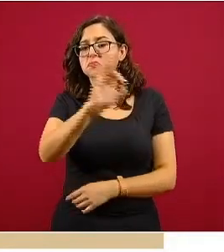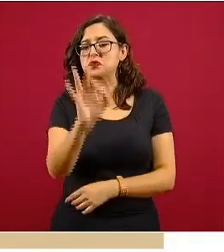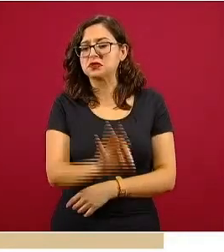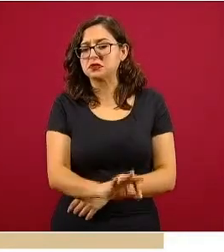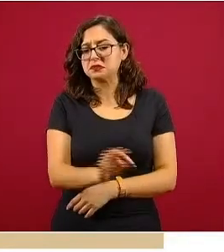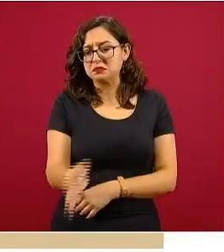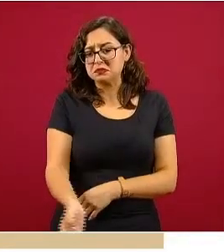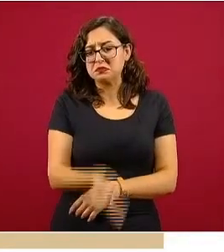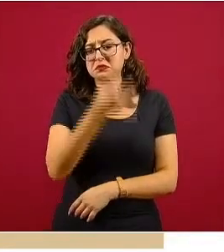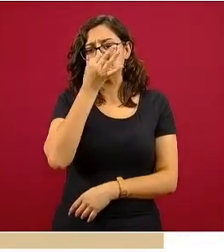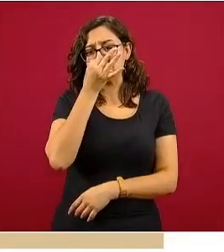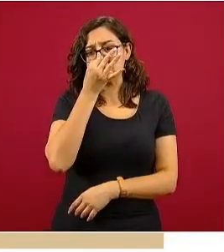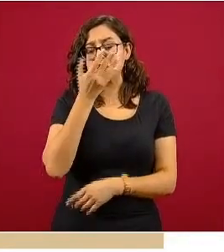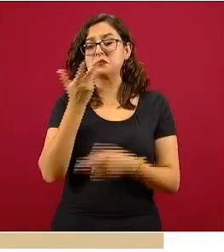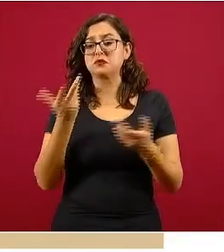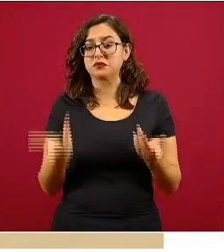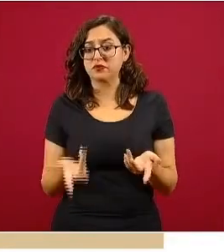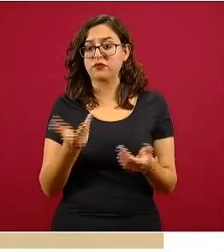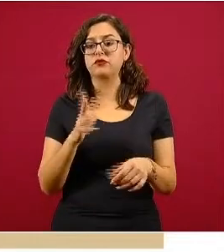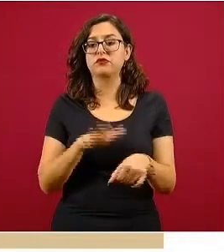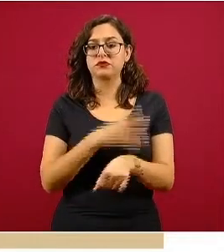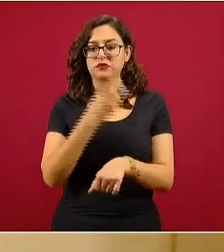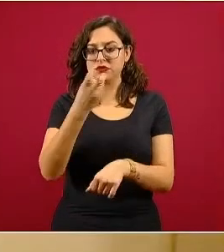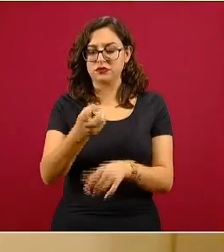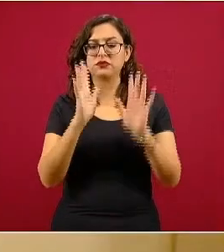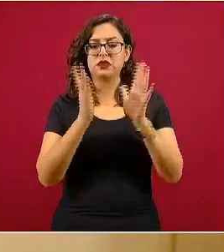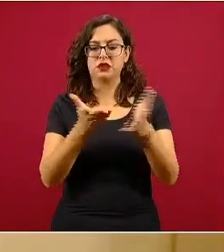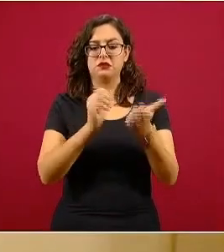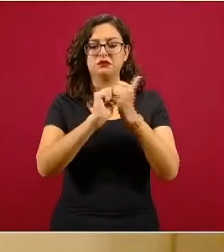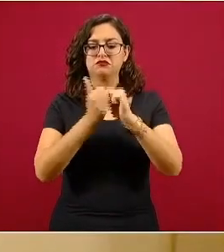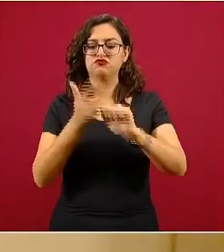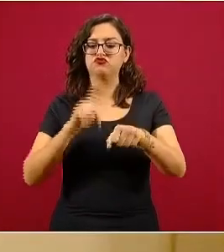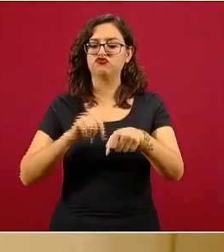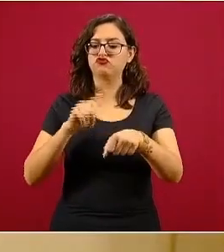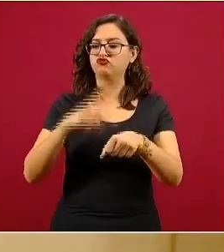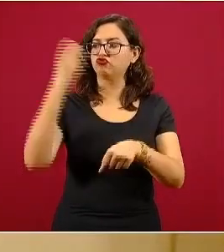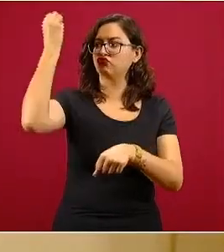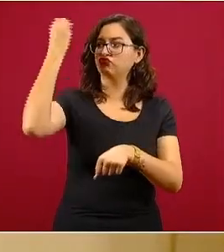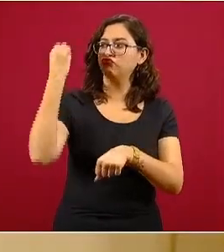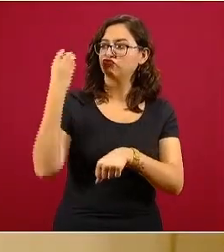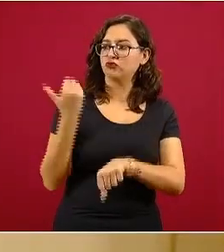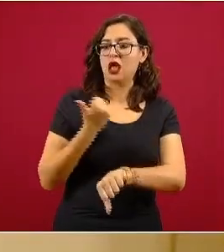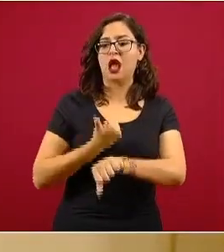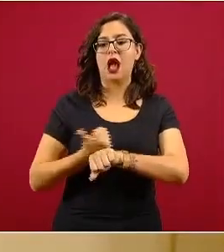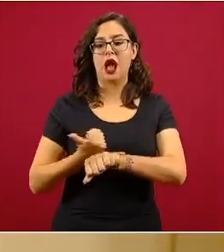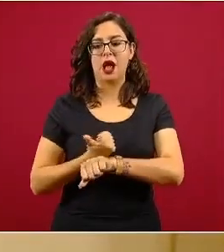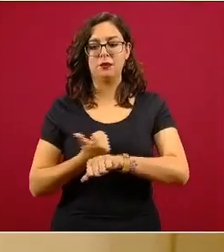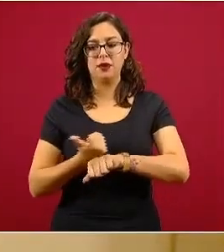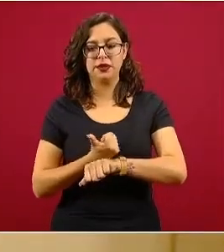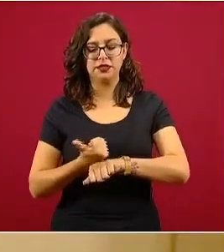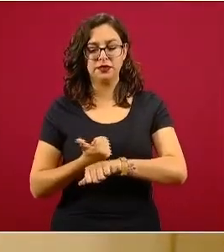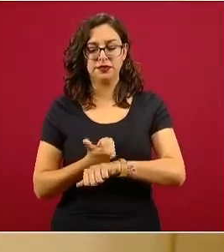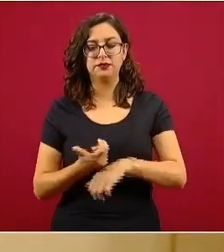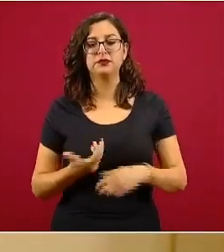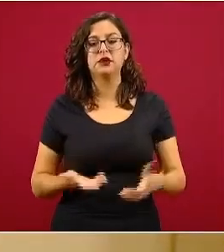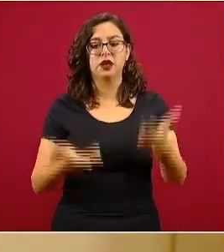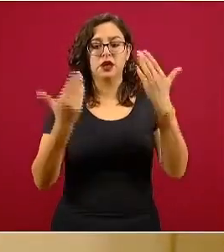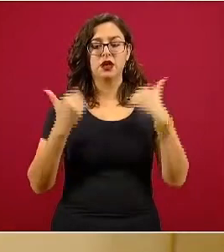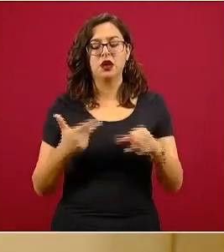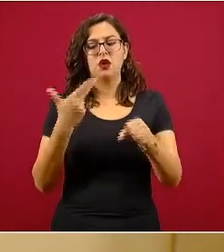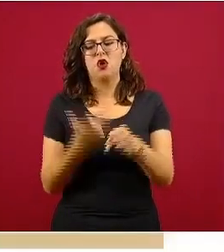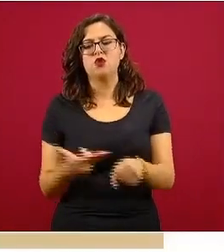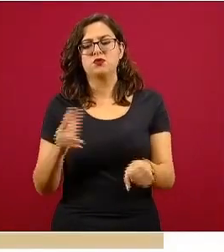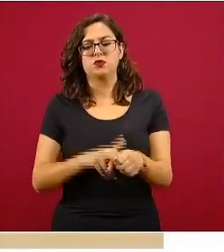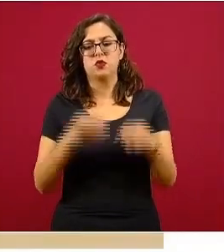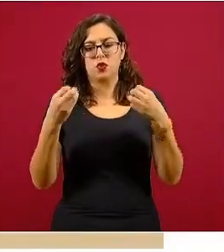por eso también se encuentra en semáforo de riesgo amarillo. Veamos la siguiente diapositiva, cómo le fue a Chiapas con la